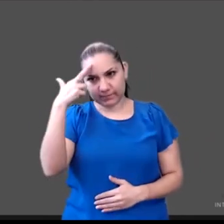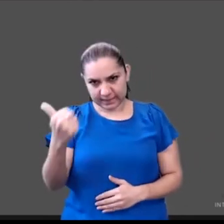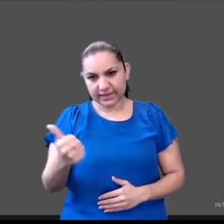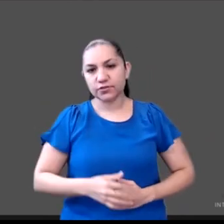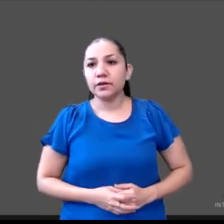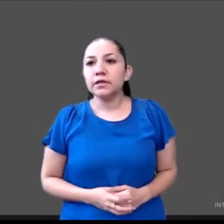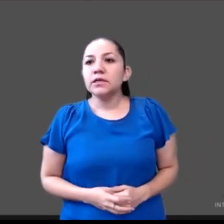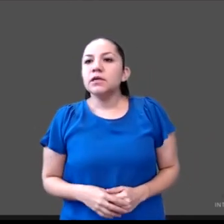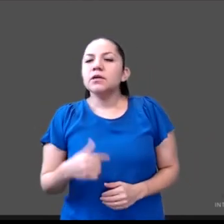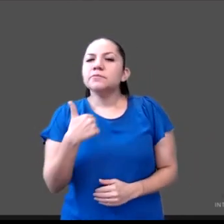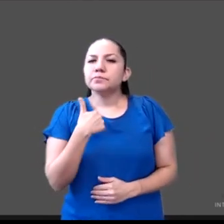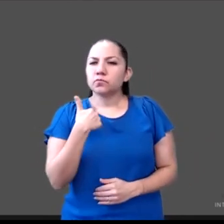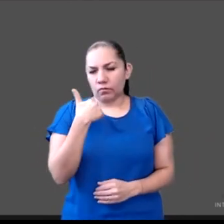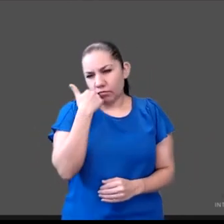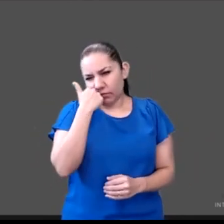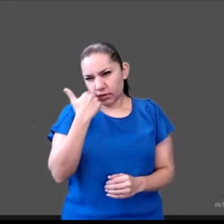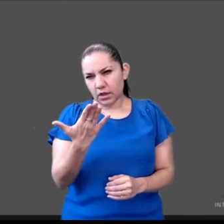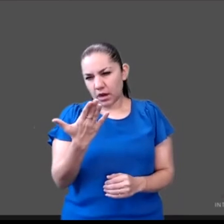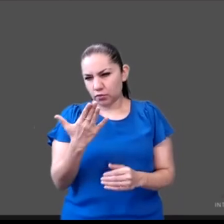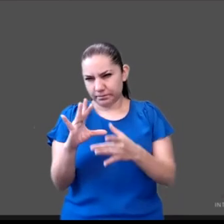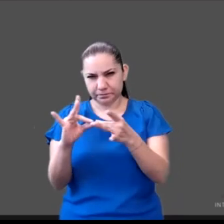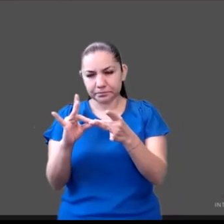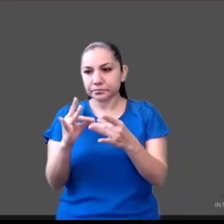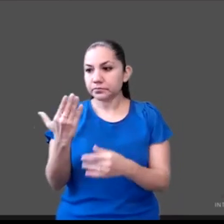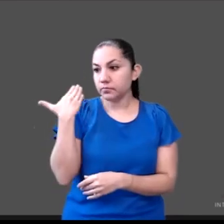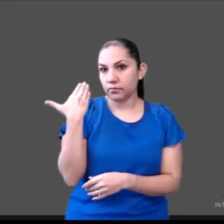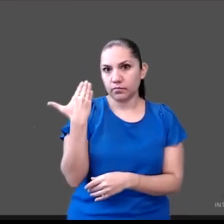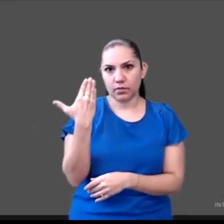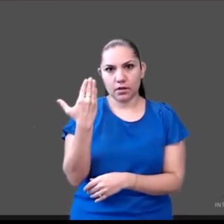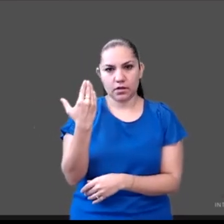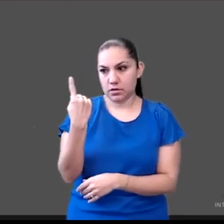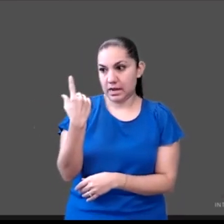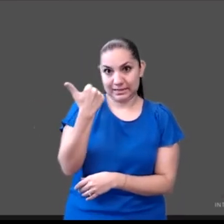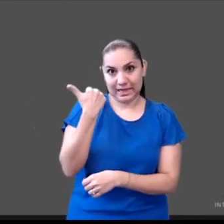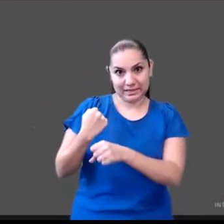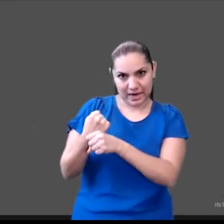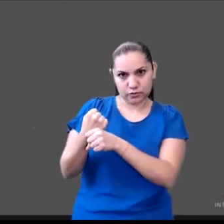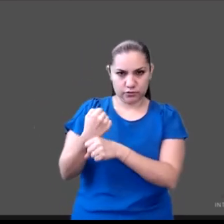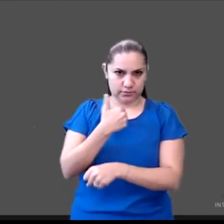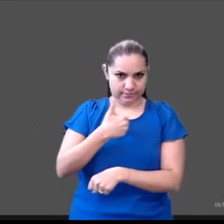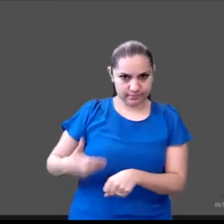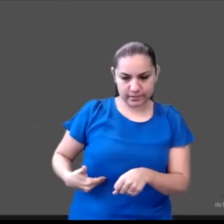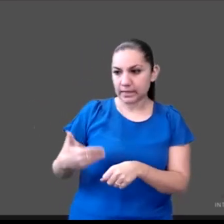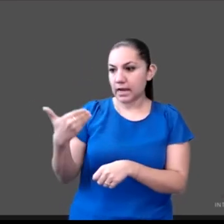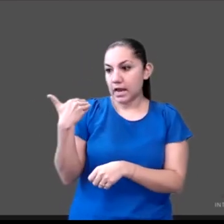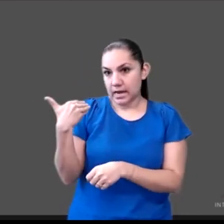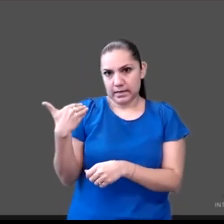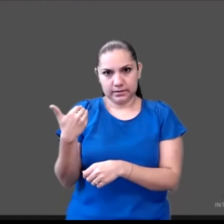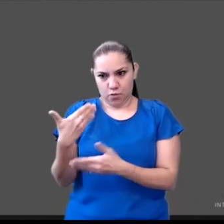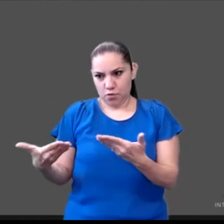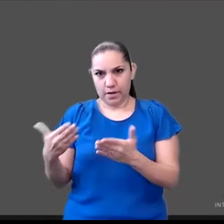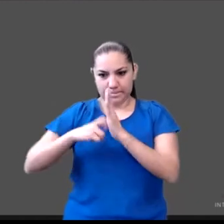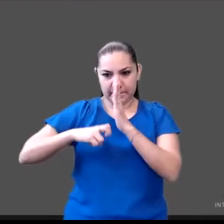la reforma educativa del sexenio anterior y la reforma educativa de este sexenio se hicieron sin consultar a niños y niñas,